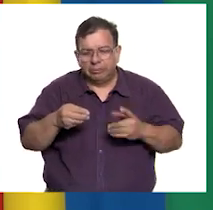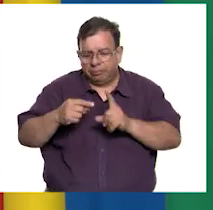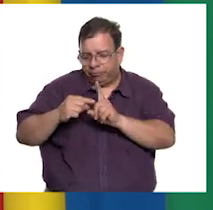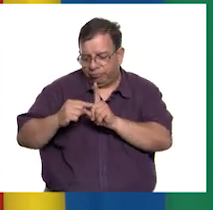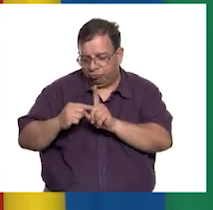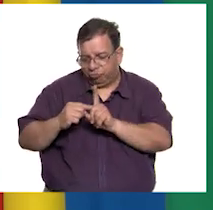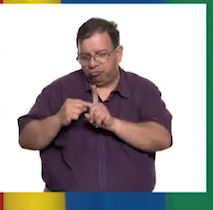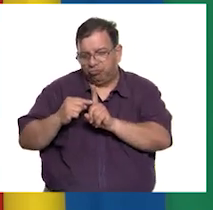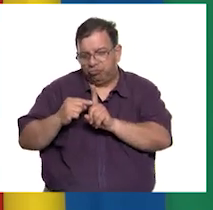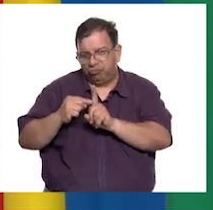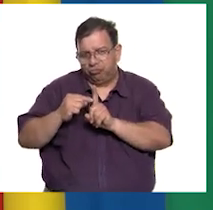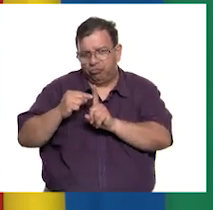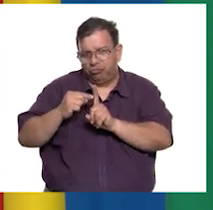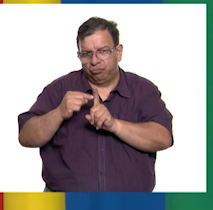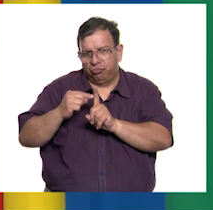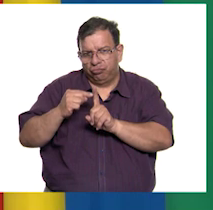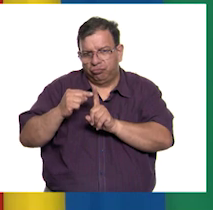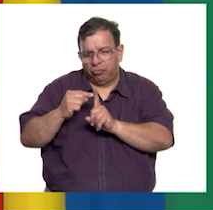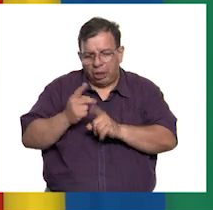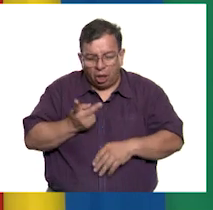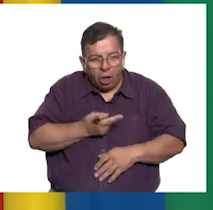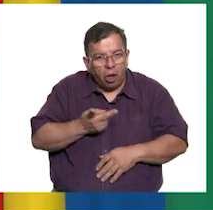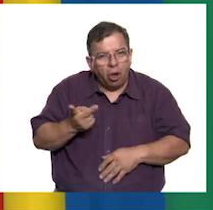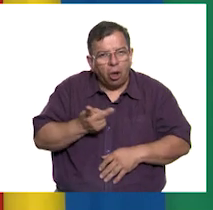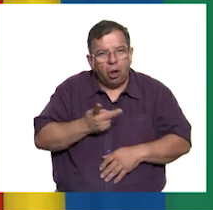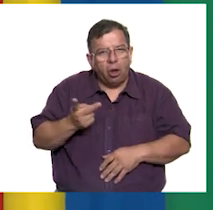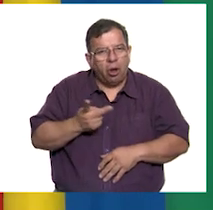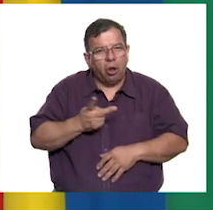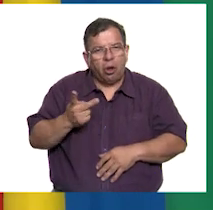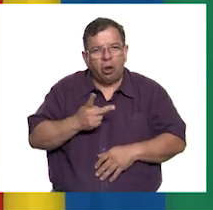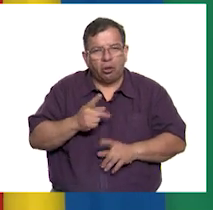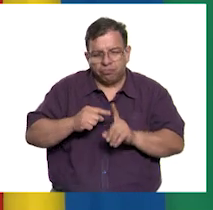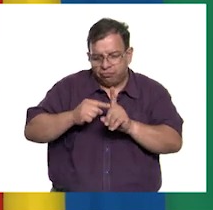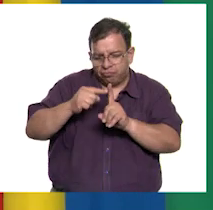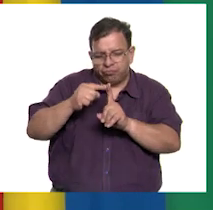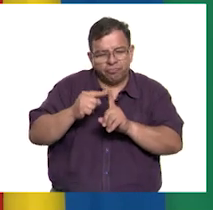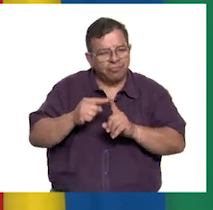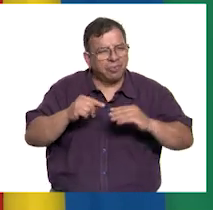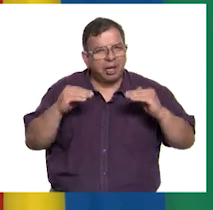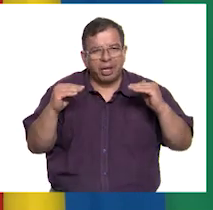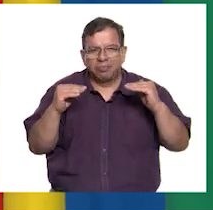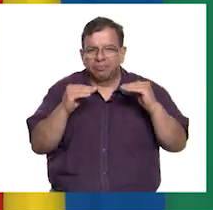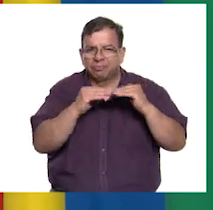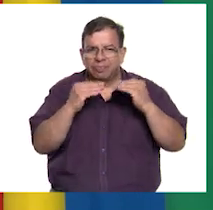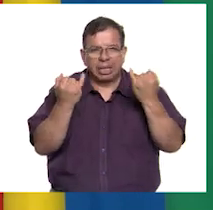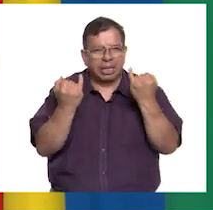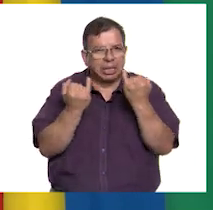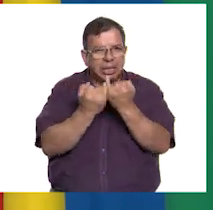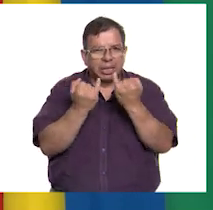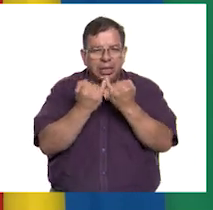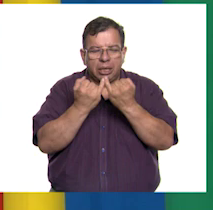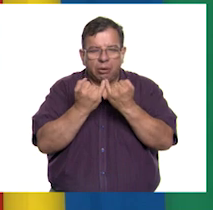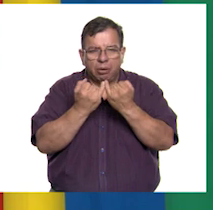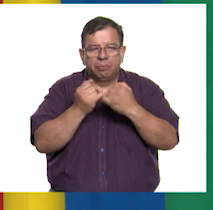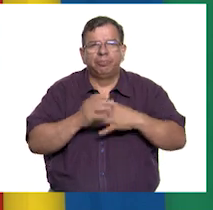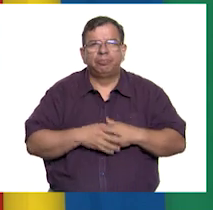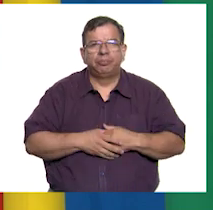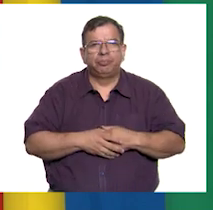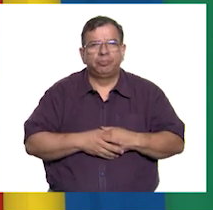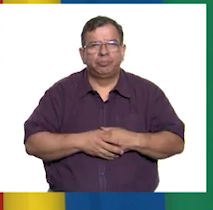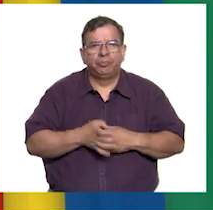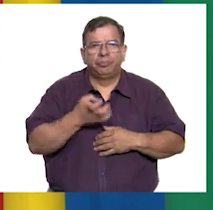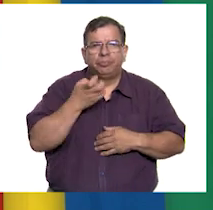temperatura de este va aumentando hasta que ambos tienen la misma temperatura y alcanza un equilibrio térmico. En